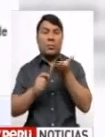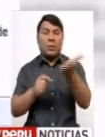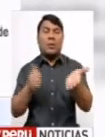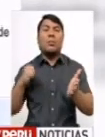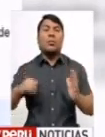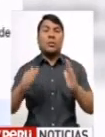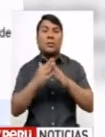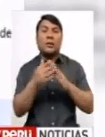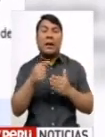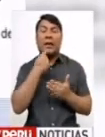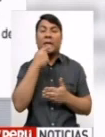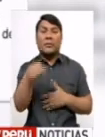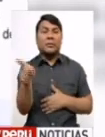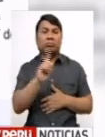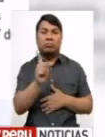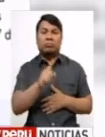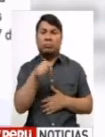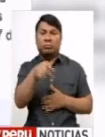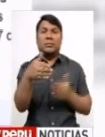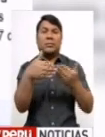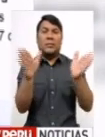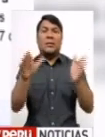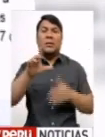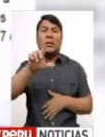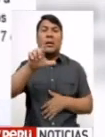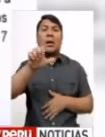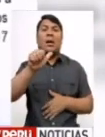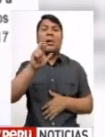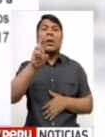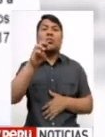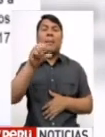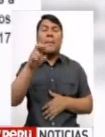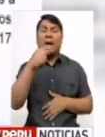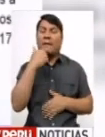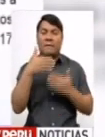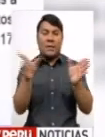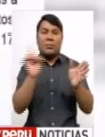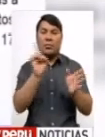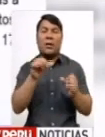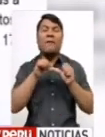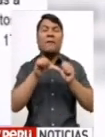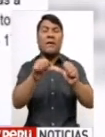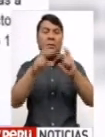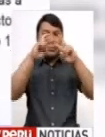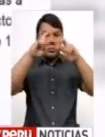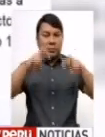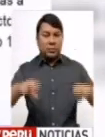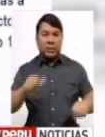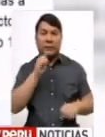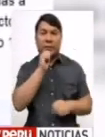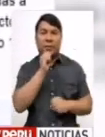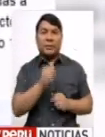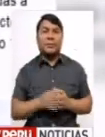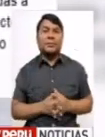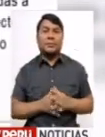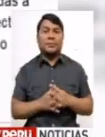no levantará la orden de clausura de Larcomar hasta que no se solucionen las observaciones realizadas.